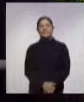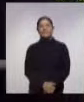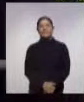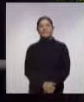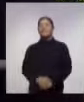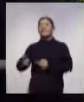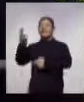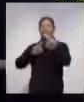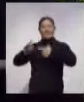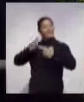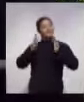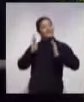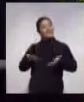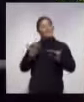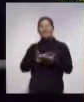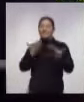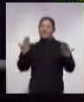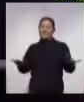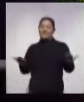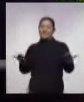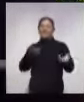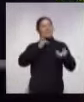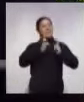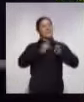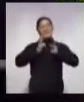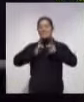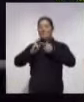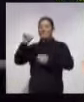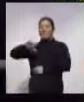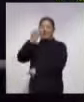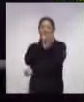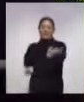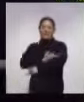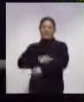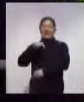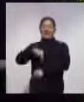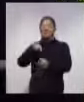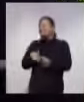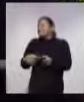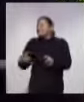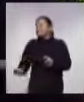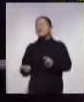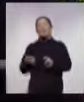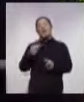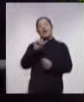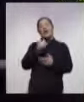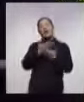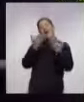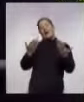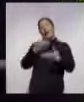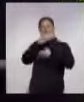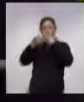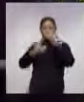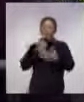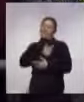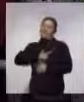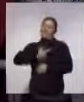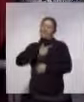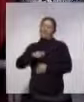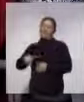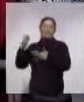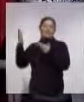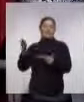Estamos de regreso y vamos, ¿qué le parece a la charla de esta tarde aquí en el estudio de Ahora Noticias? Y